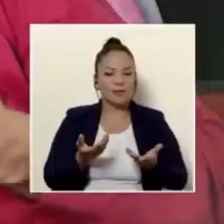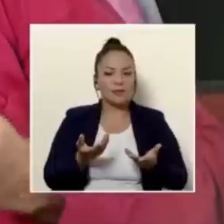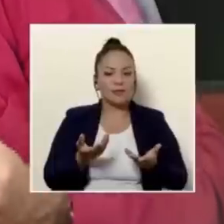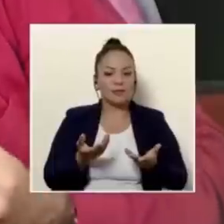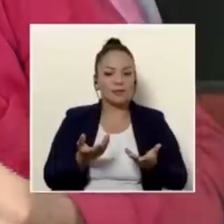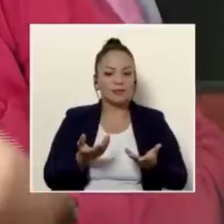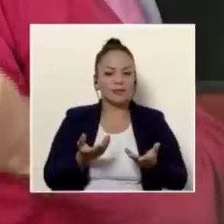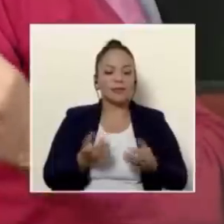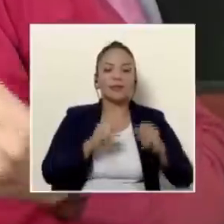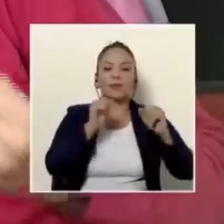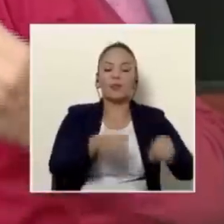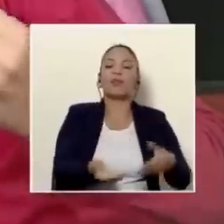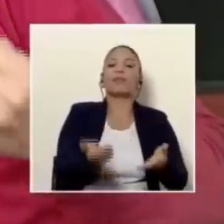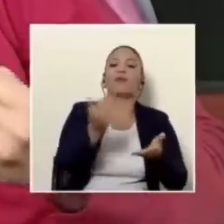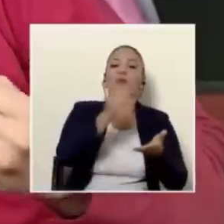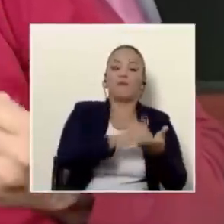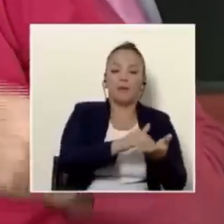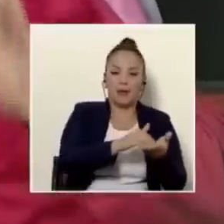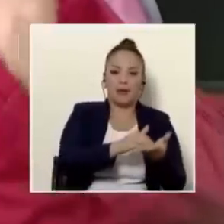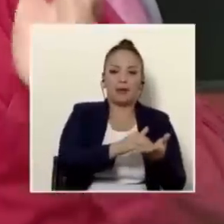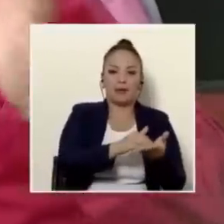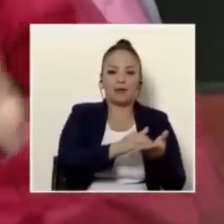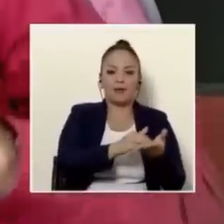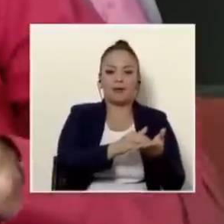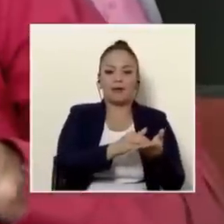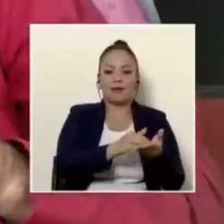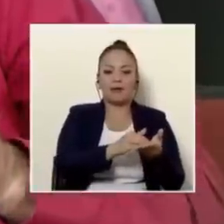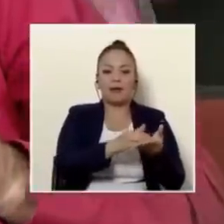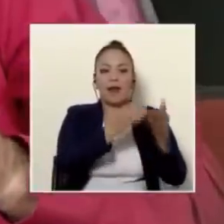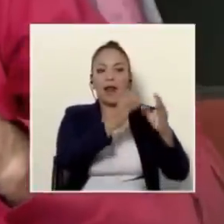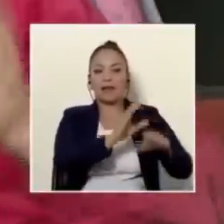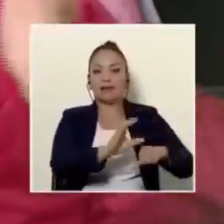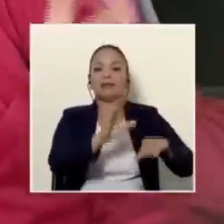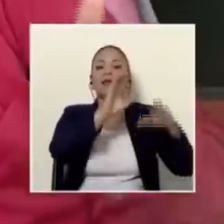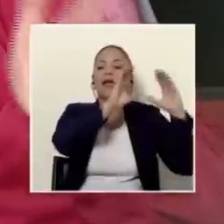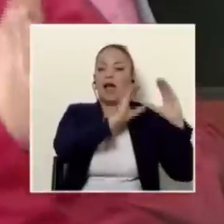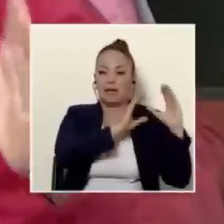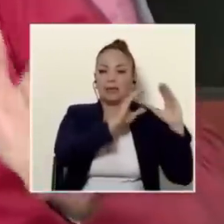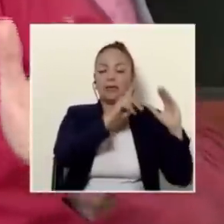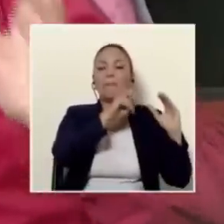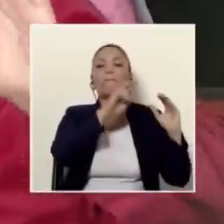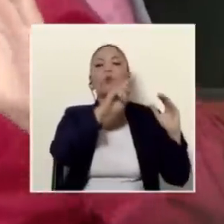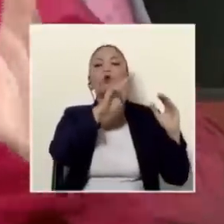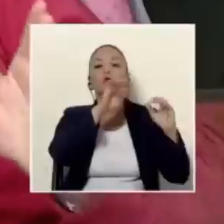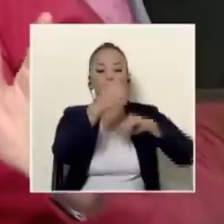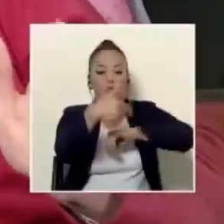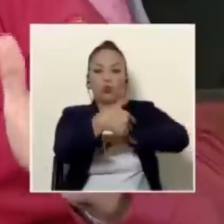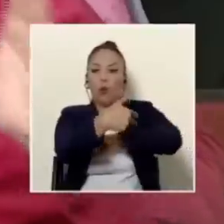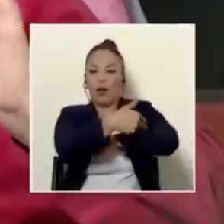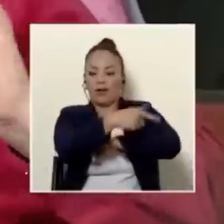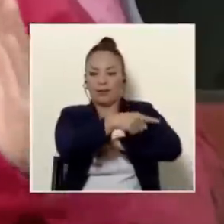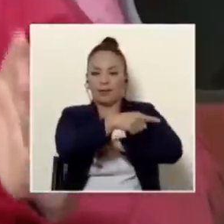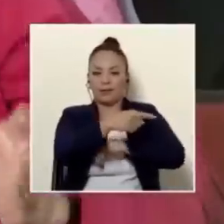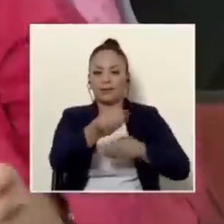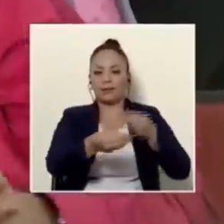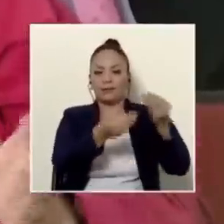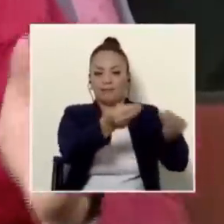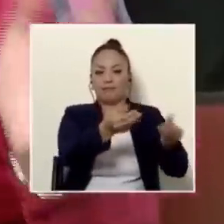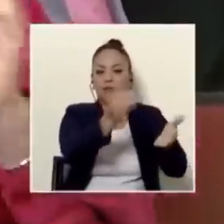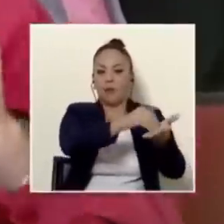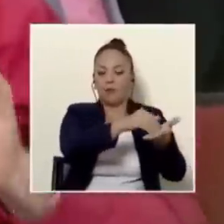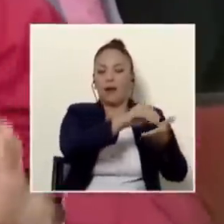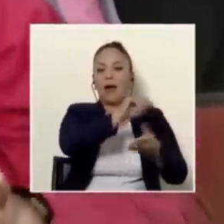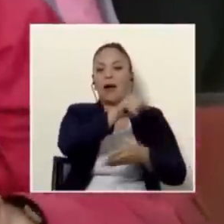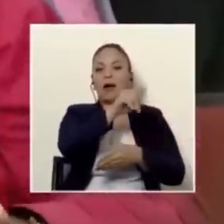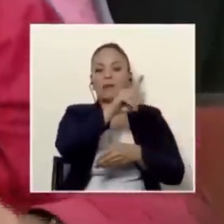de que se le puedan devolver las cargas portuarias que tiene APM a Habdeba, o por lo menos una parte?